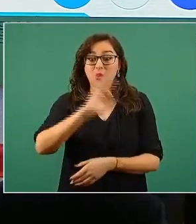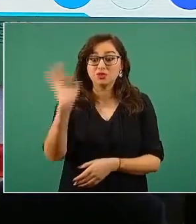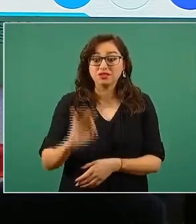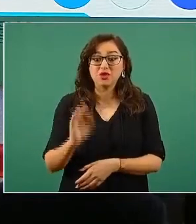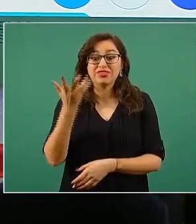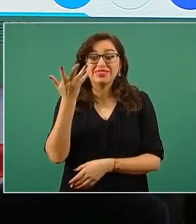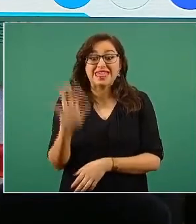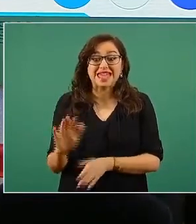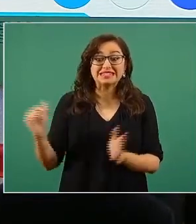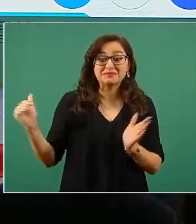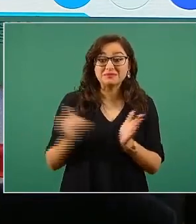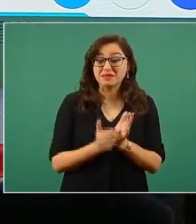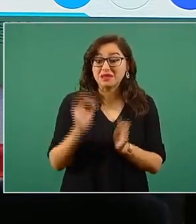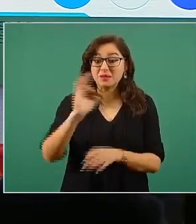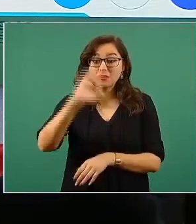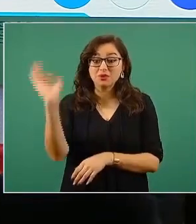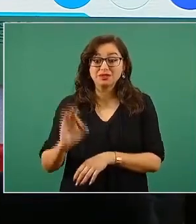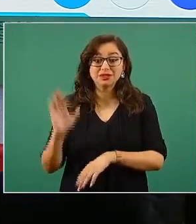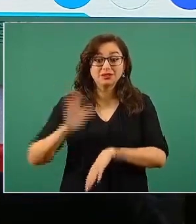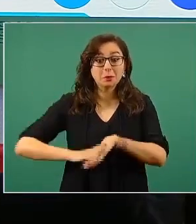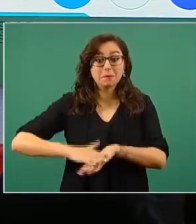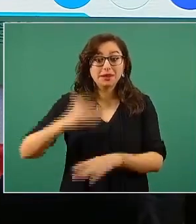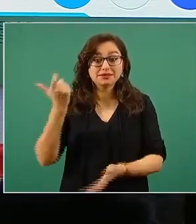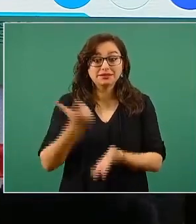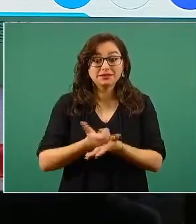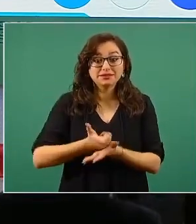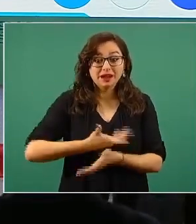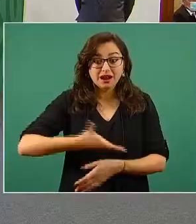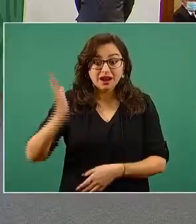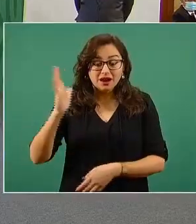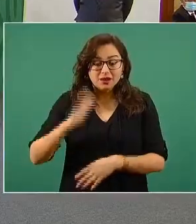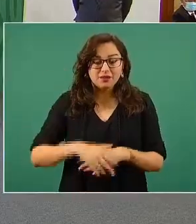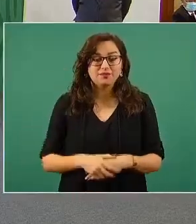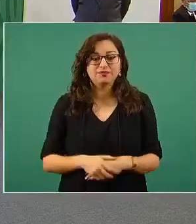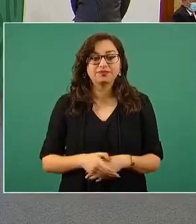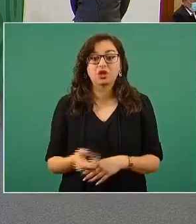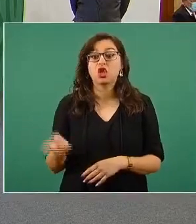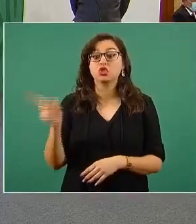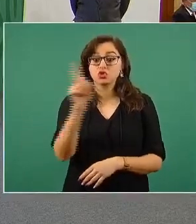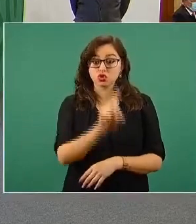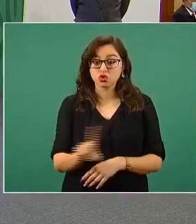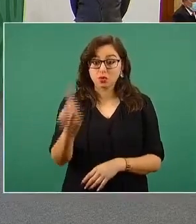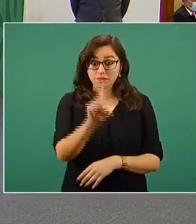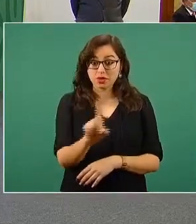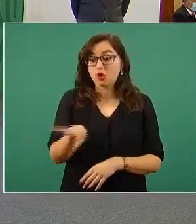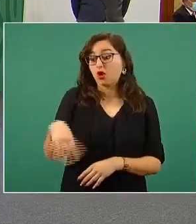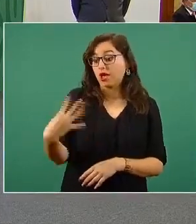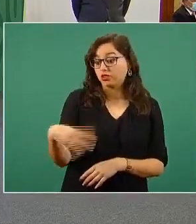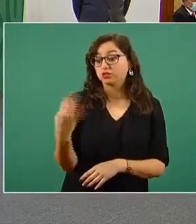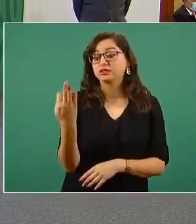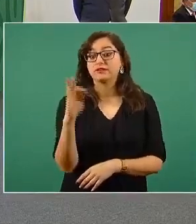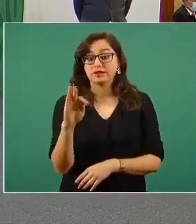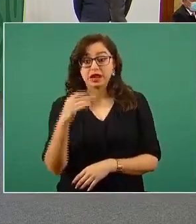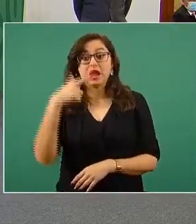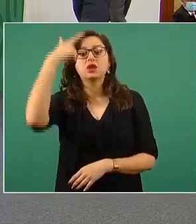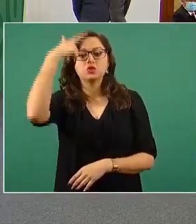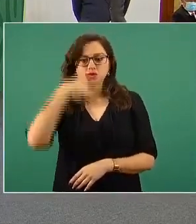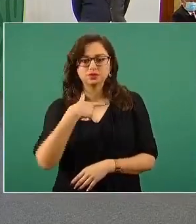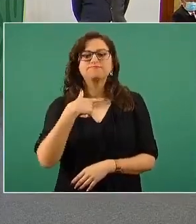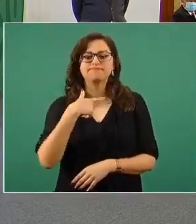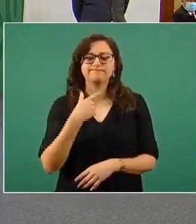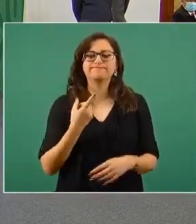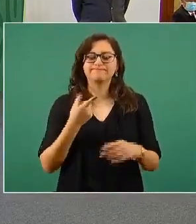siguiente. El domingo 14, ya el domingo 14 en la noche empiezan los cortes